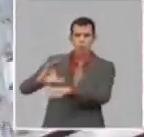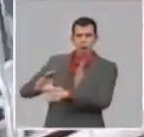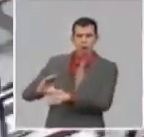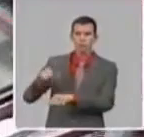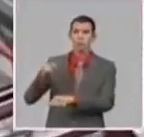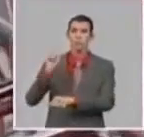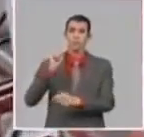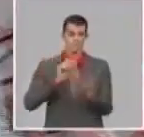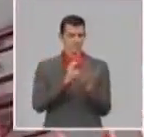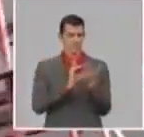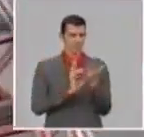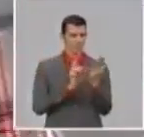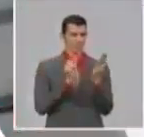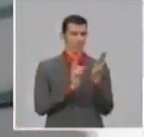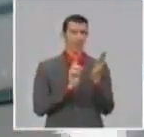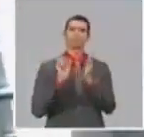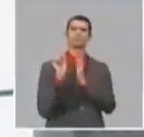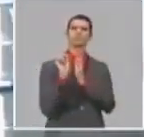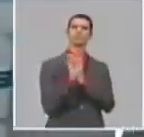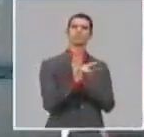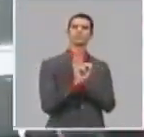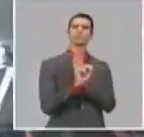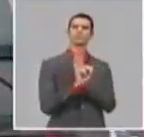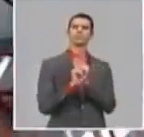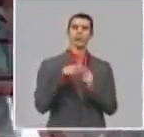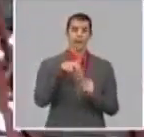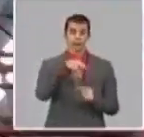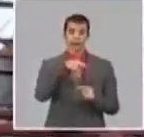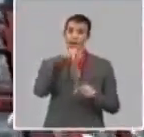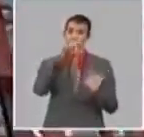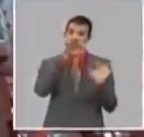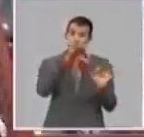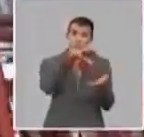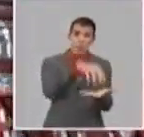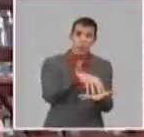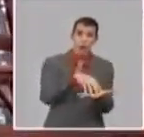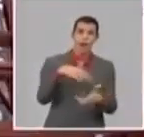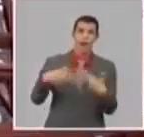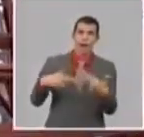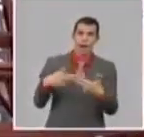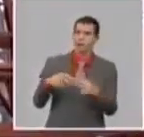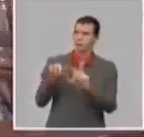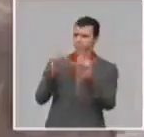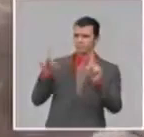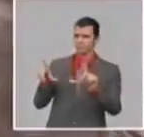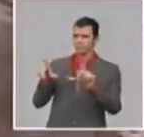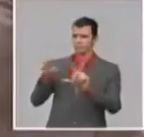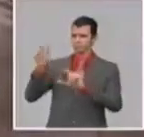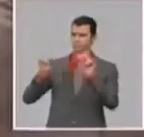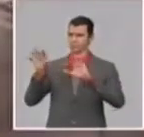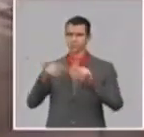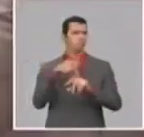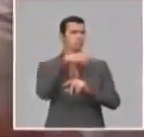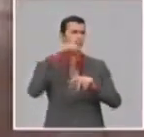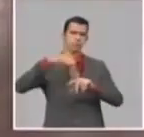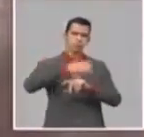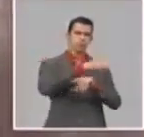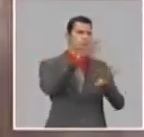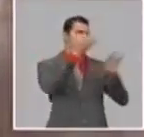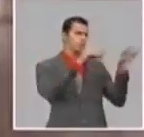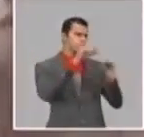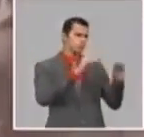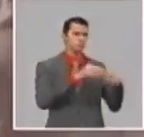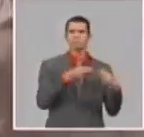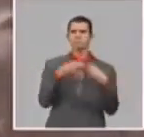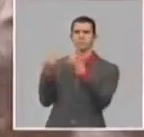sistemas de protección contra extendió contra intrusos el sistema de cctv otra de las actividades que estamos realizando